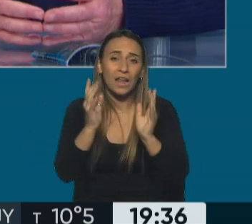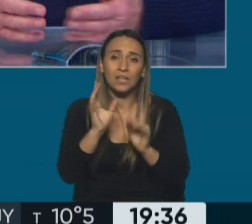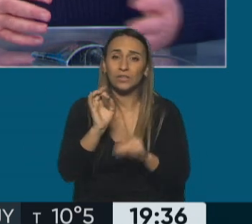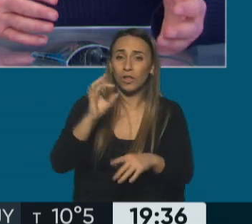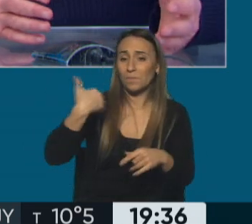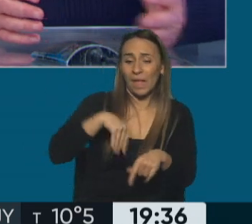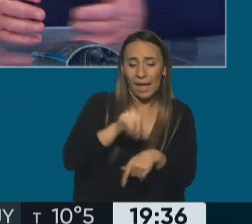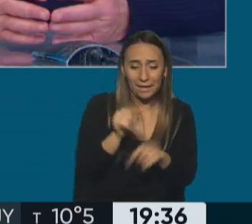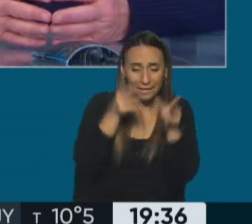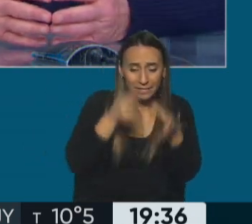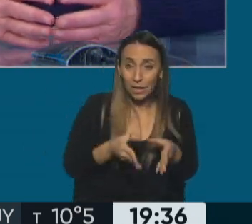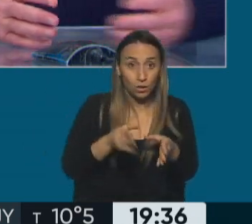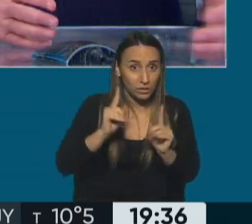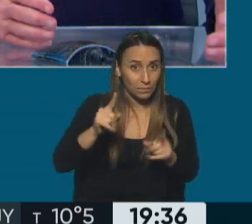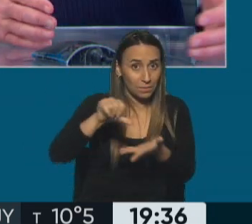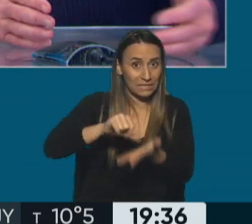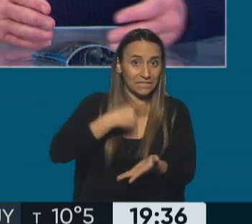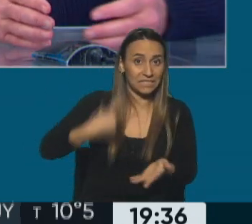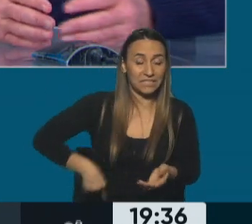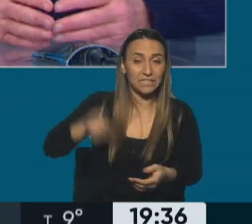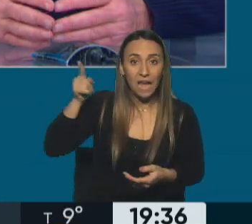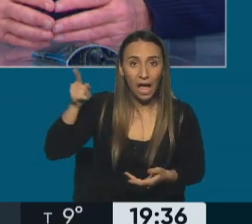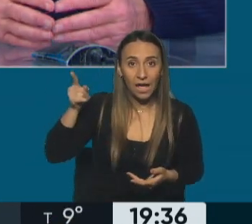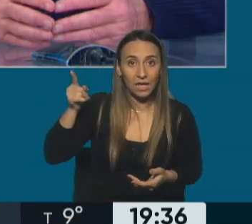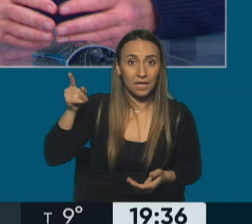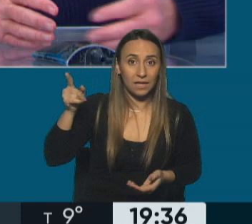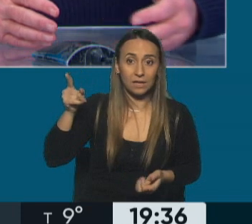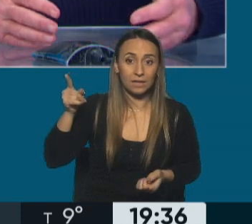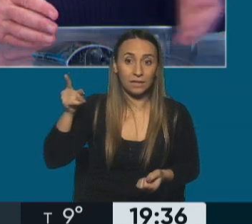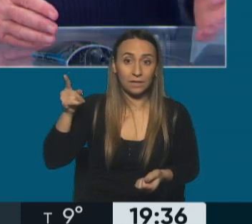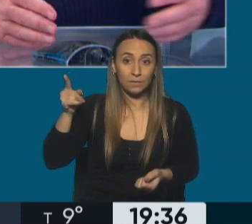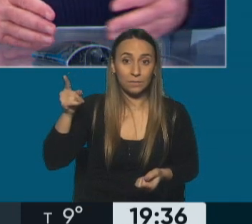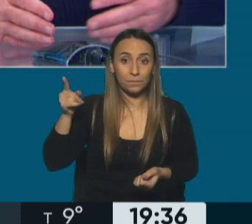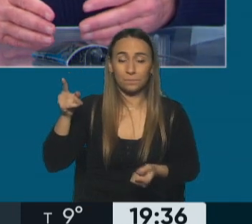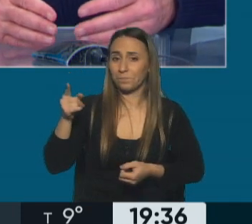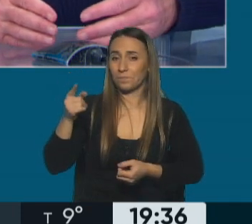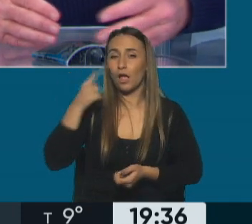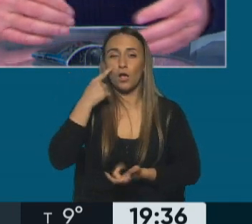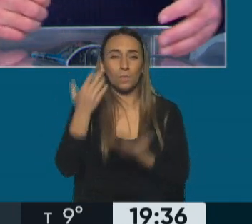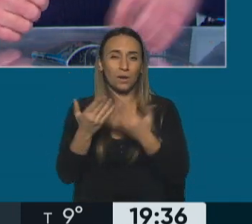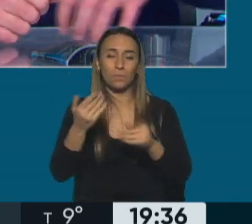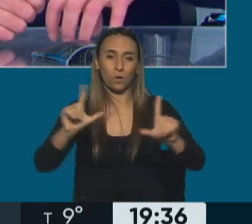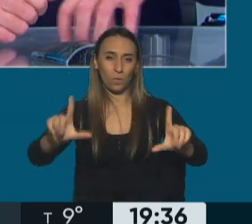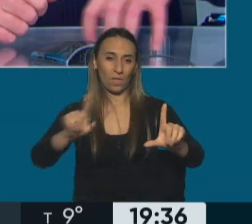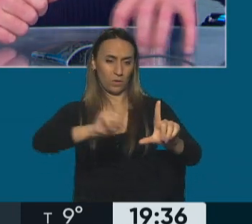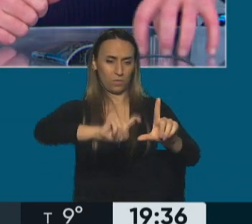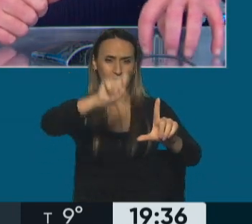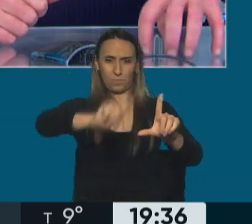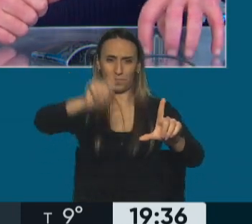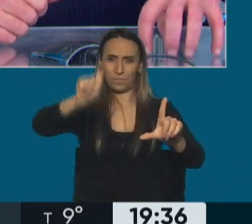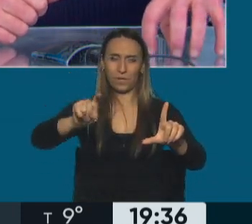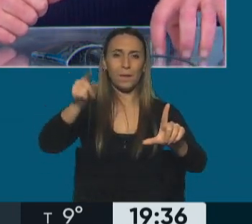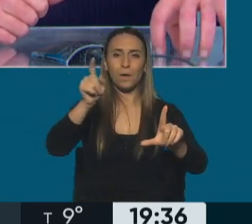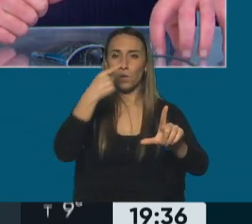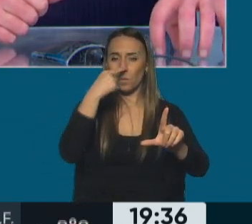Claro, Si te la uno guarda. mira China, por ejemplo, que los cuadros del último mes que nosotros analizamos,